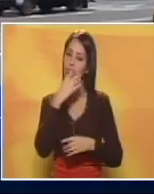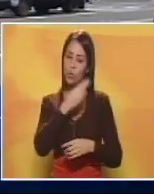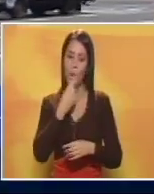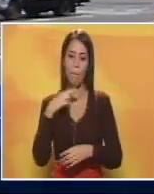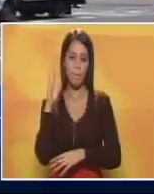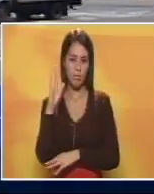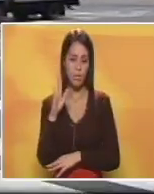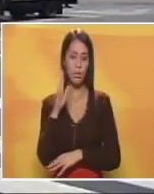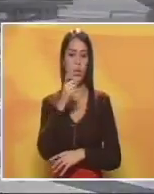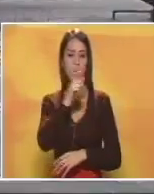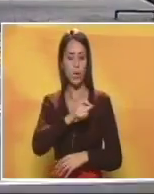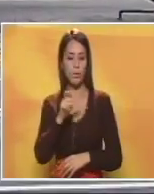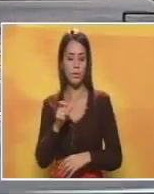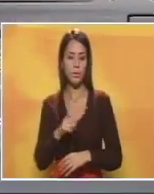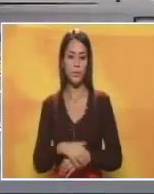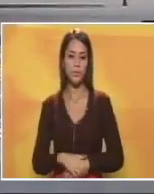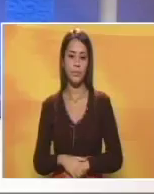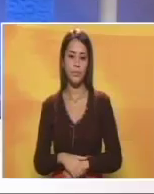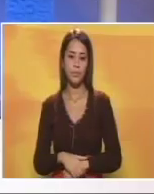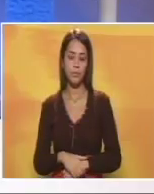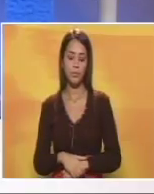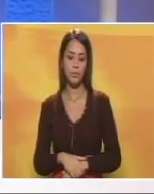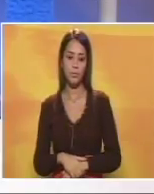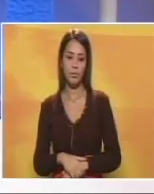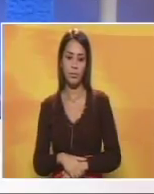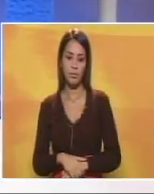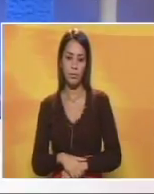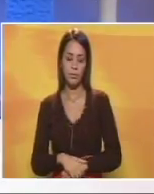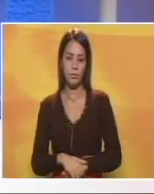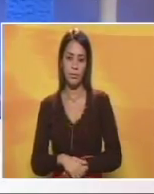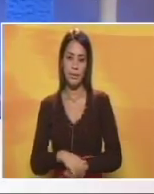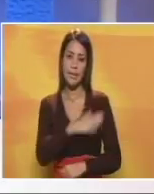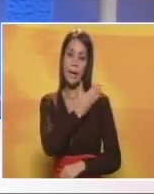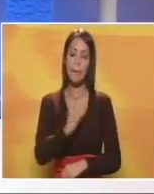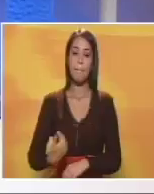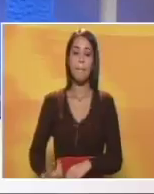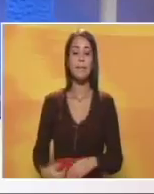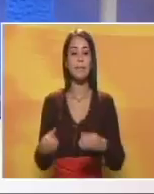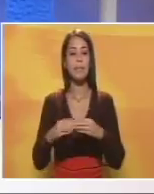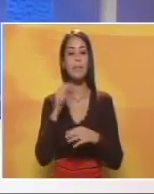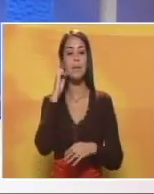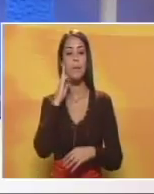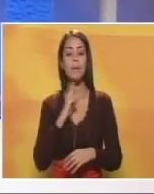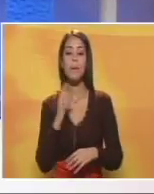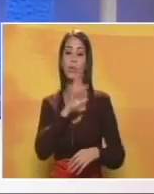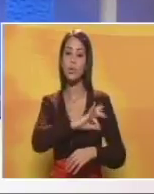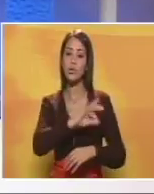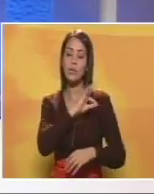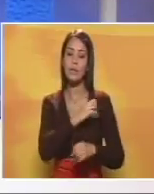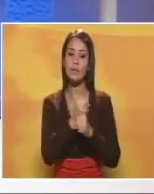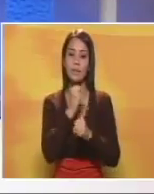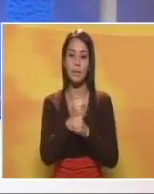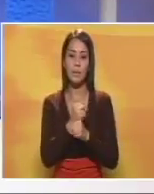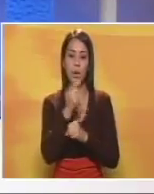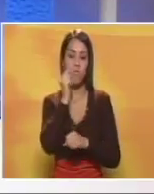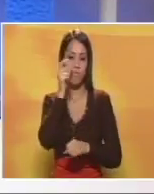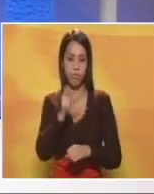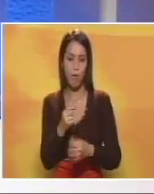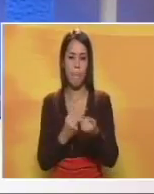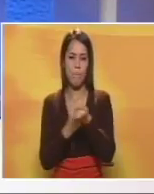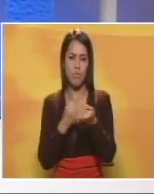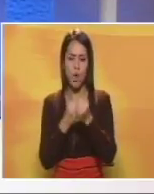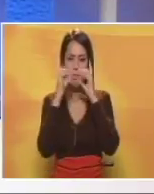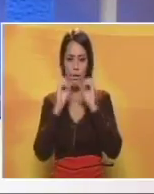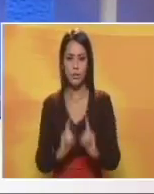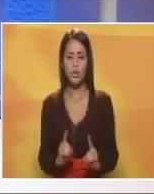compromiso con el bienestar de sus pasajeros. El presidente de la Central Bolivariana Socialista de Trabajadores, Will Rangel, respaldó la